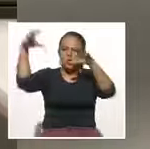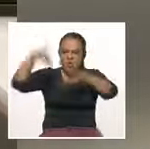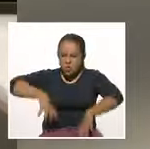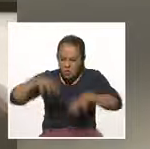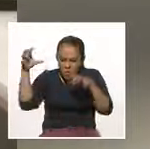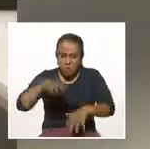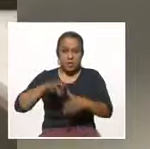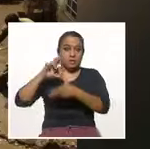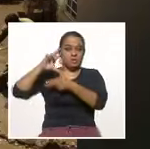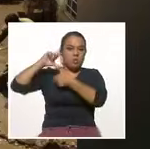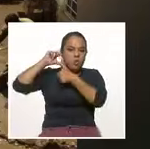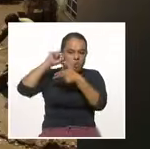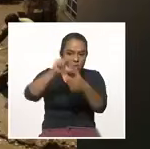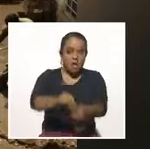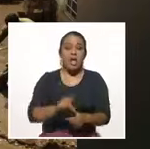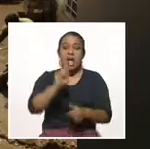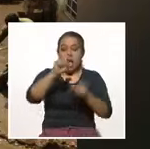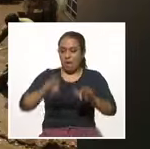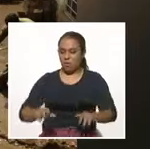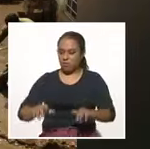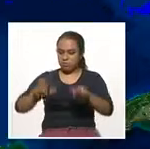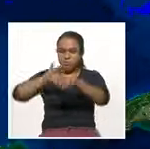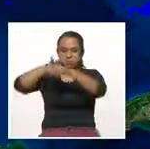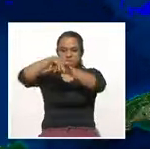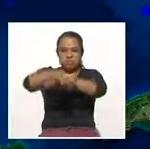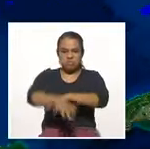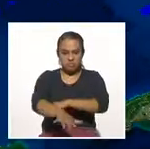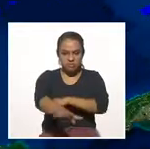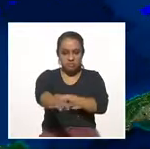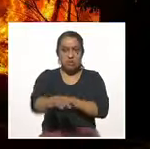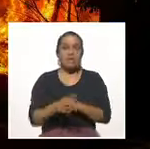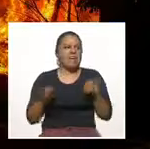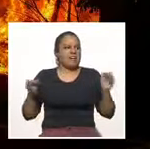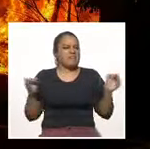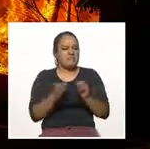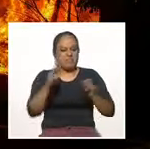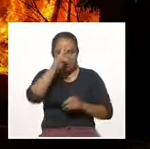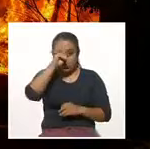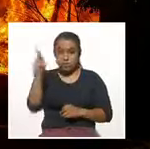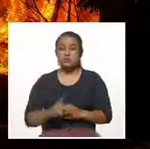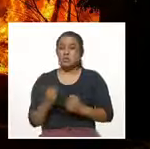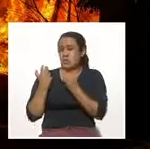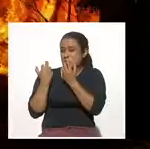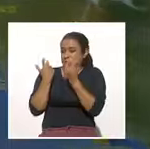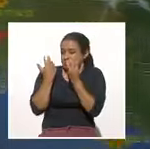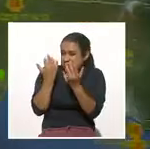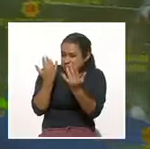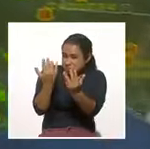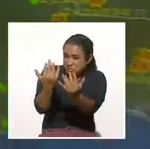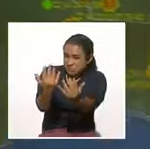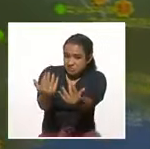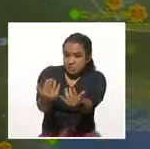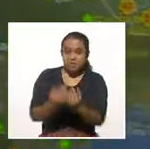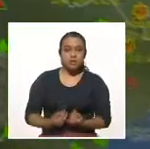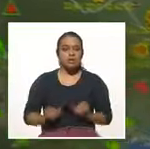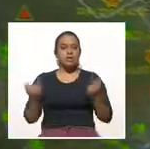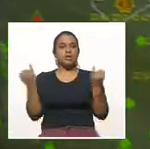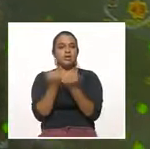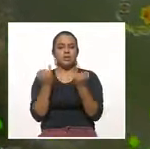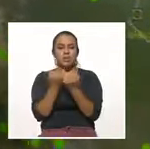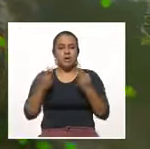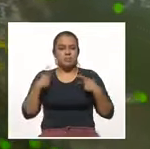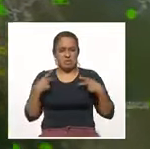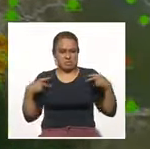ciclones tropicales, deslizamientos de laderas, frentes fríos, incendios forestales y concentraciones